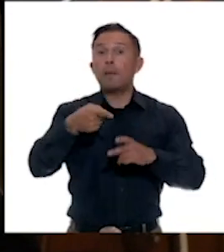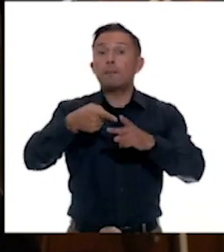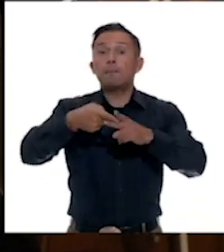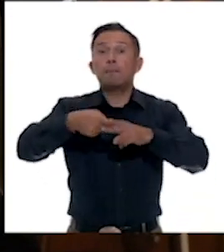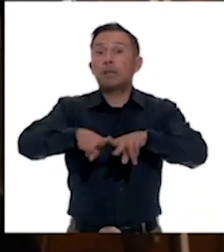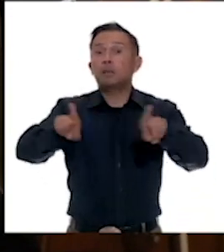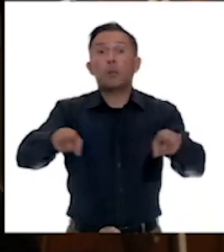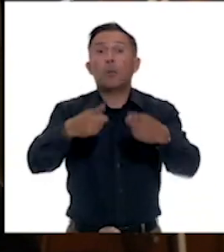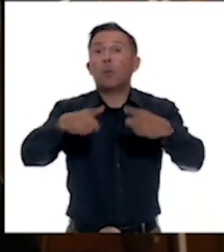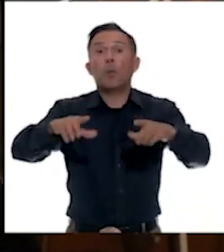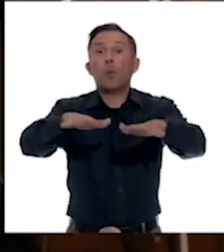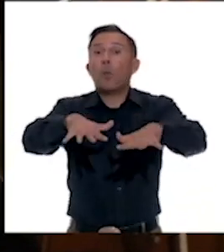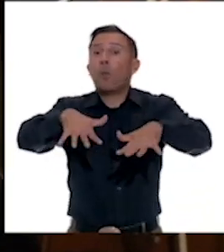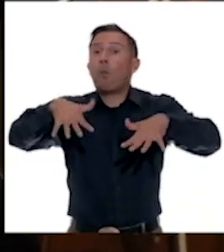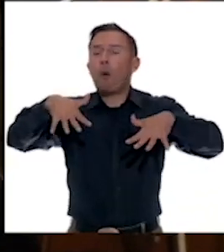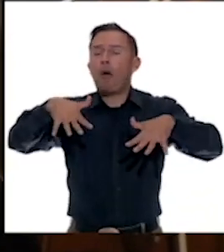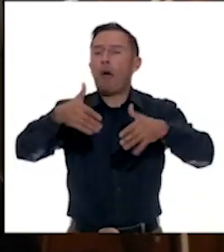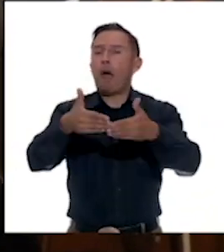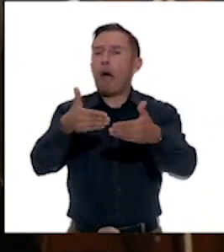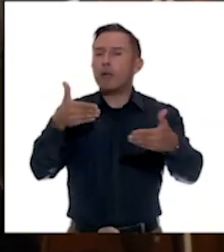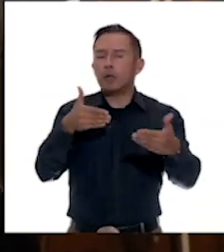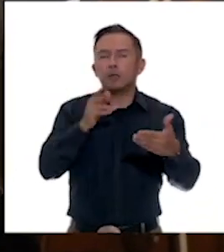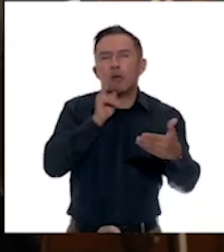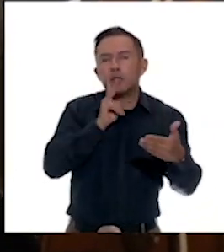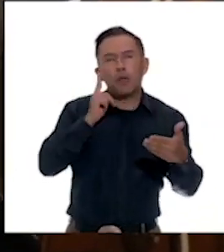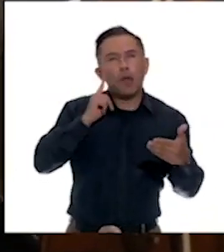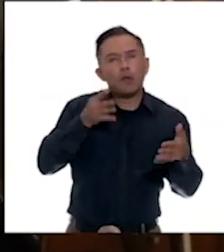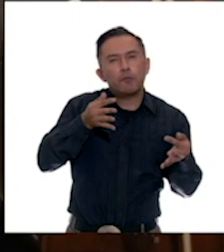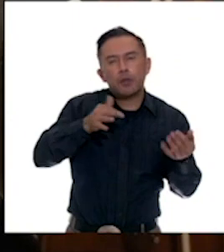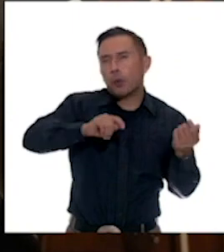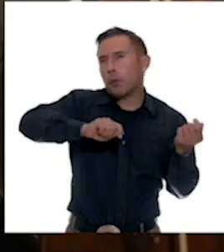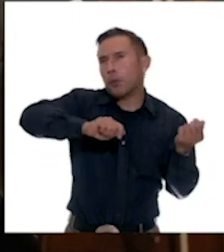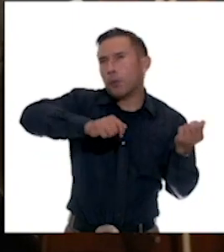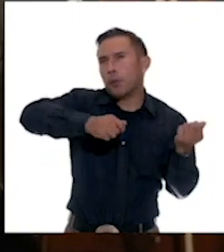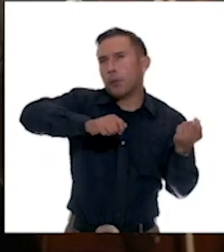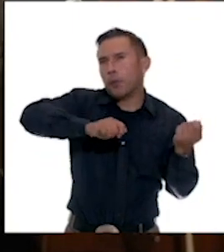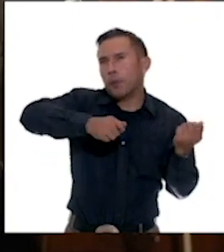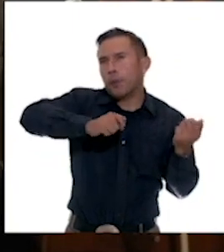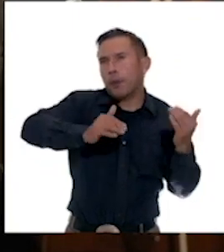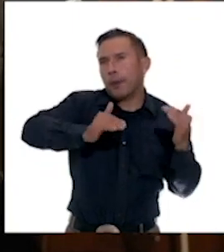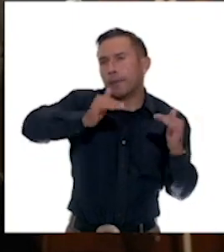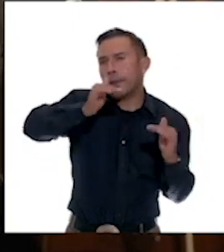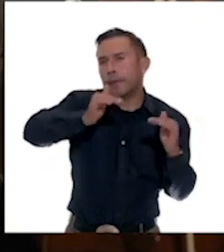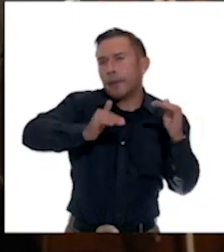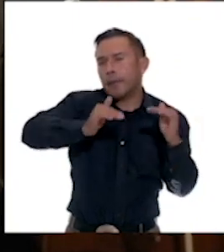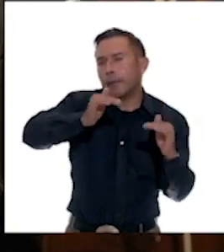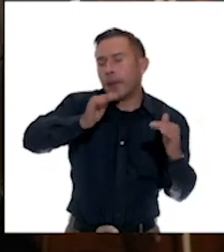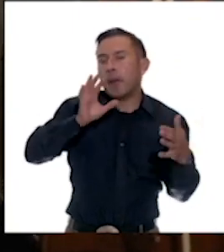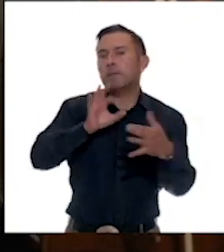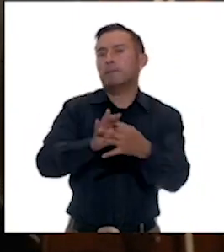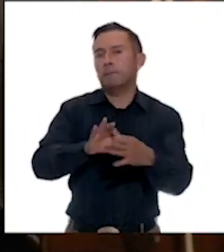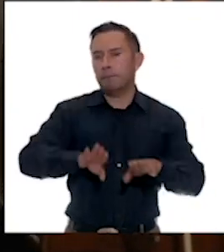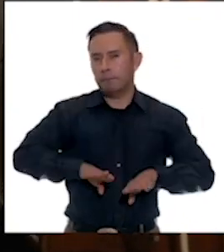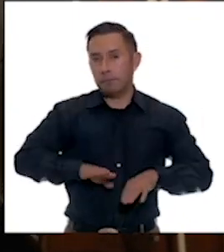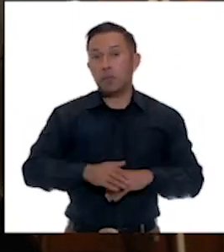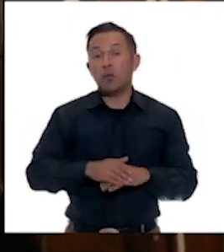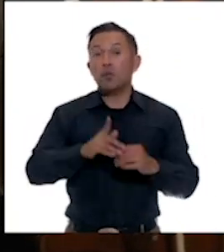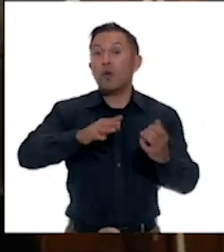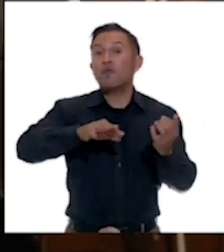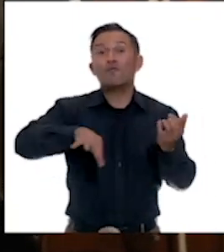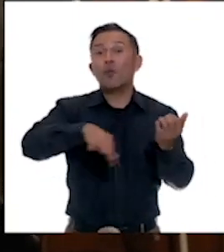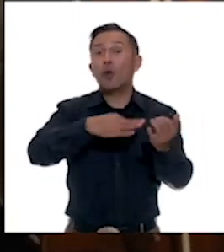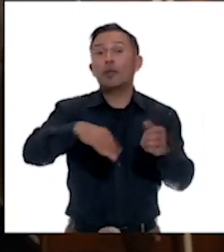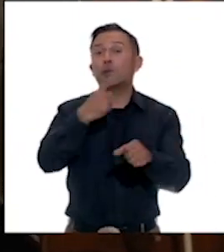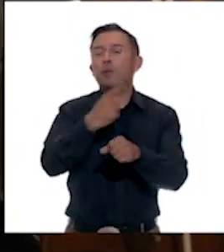concierto. Una característica muy importante de los violines primeros es que